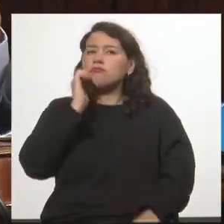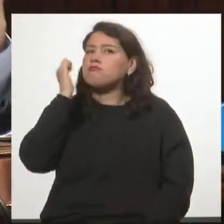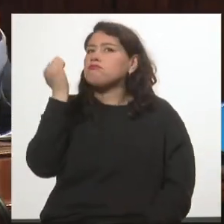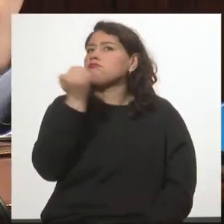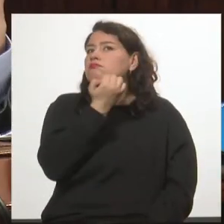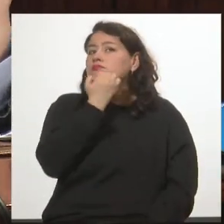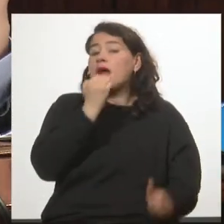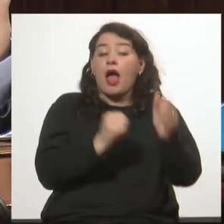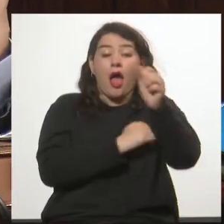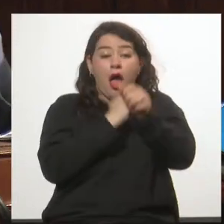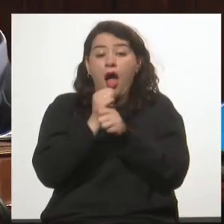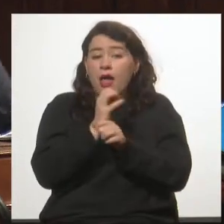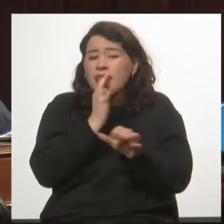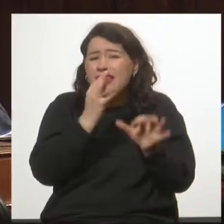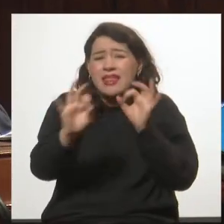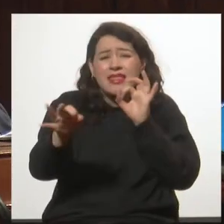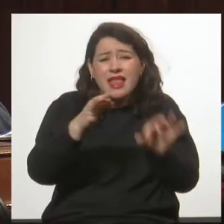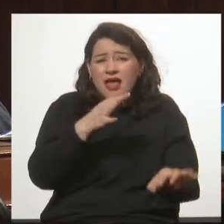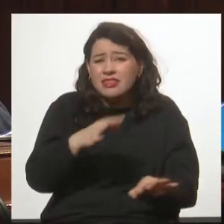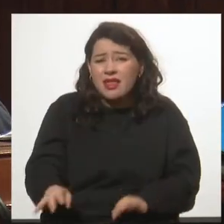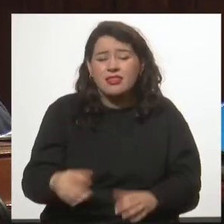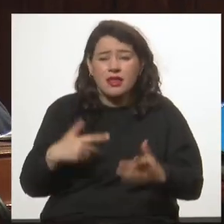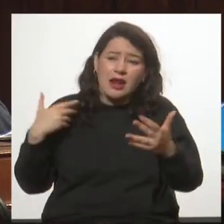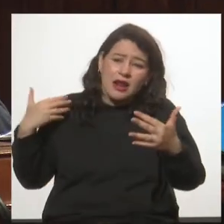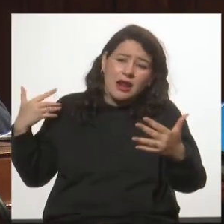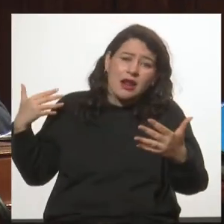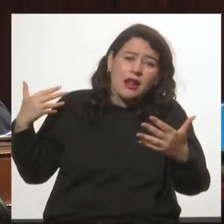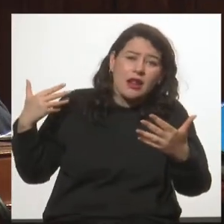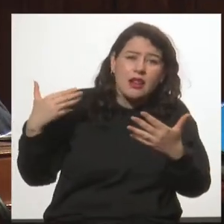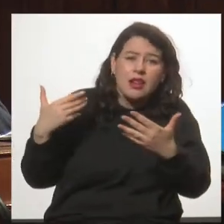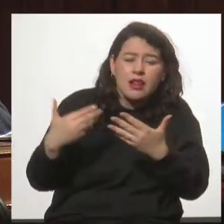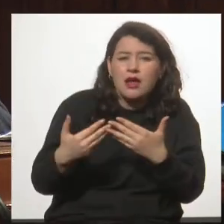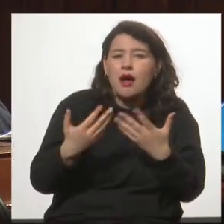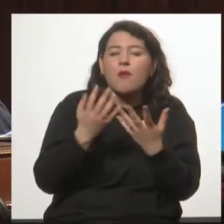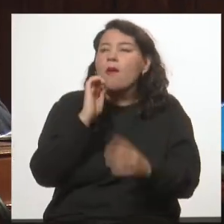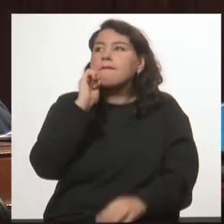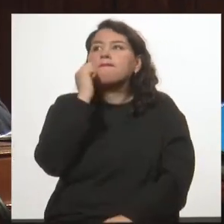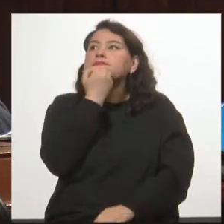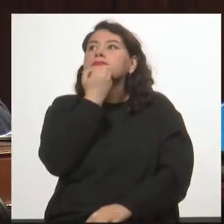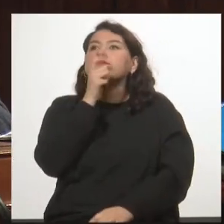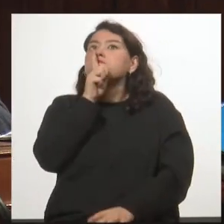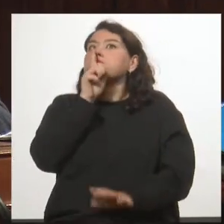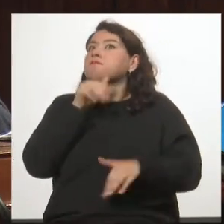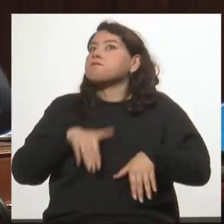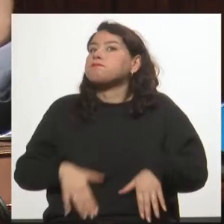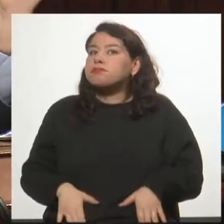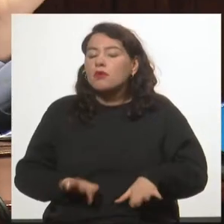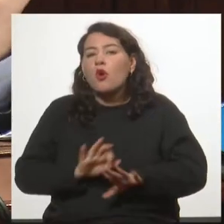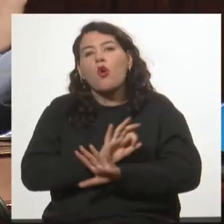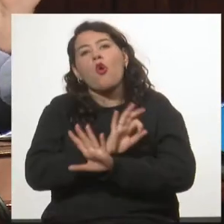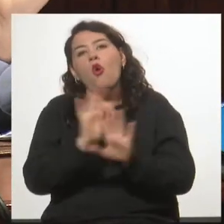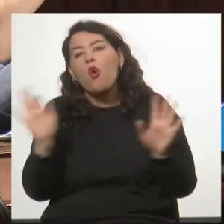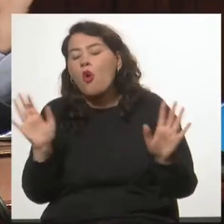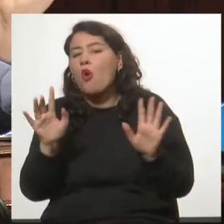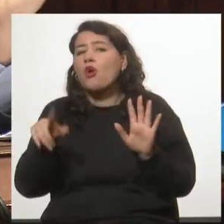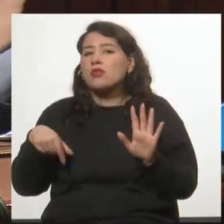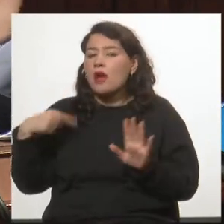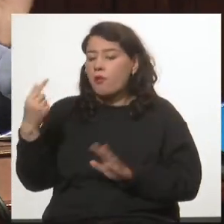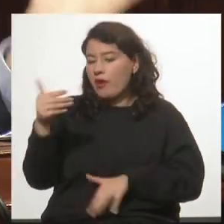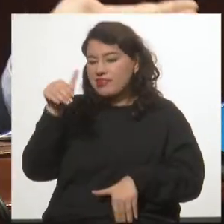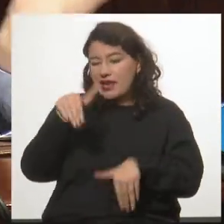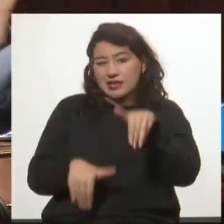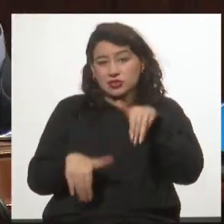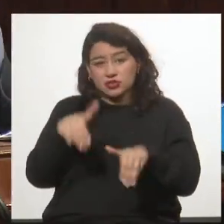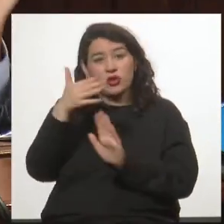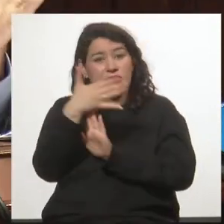prescripción por el transcurso del tiempo de las eventuales responsabilidades o hasta después de las elecciones